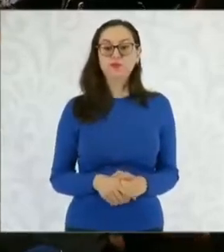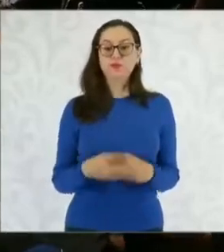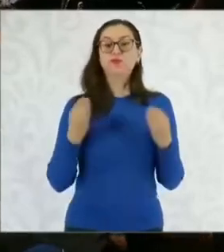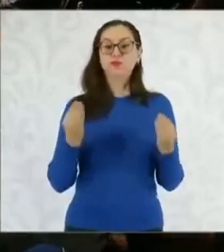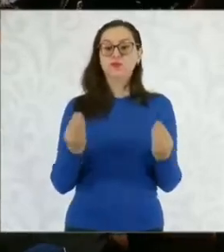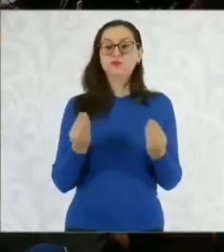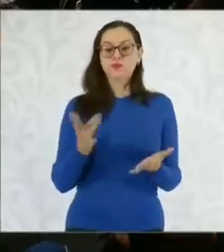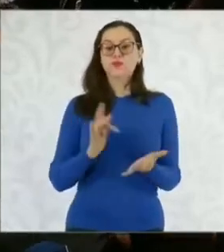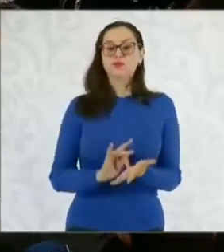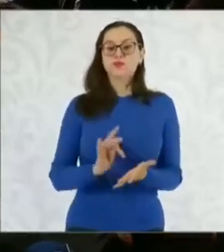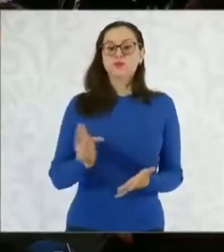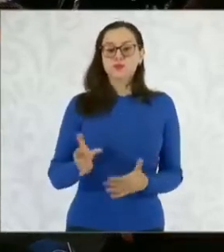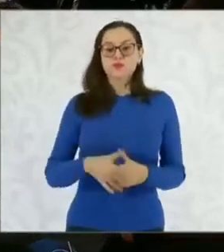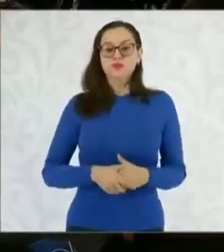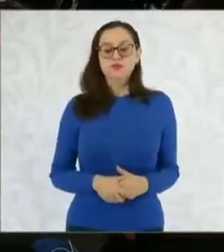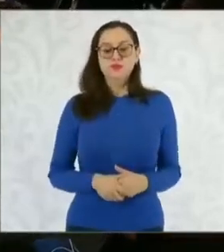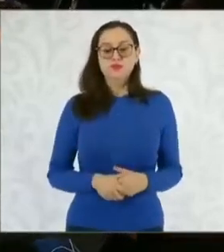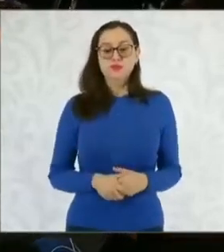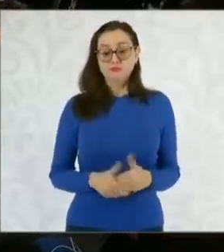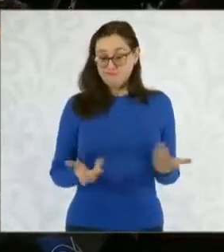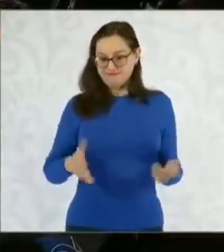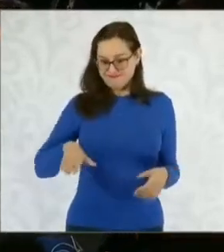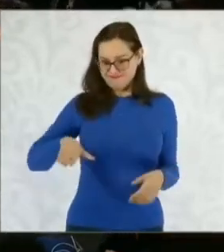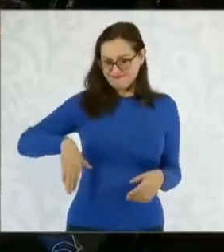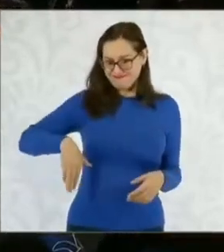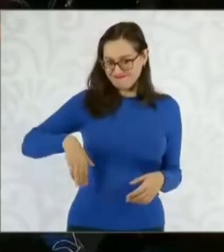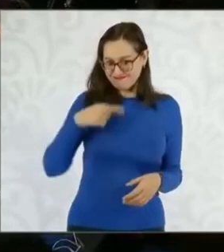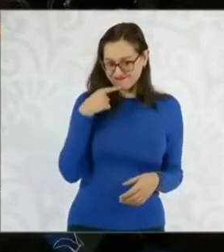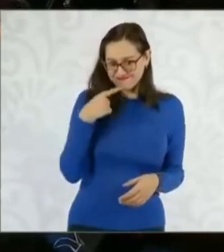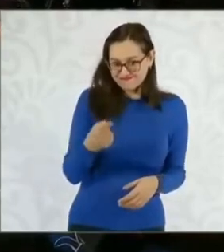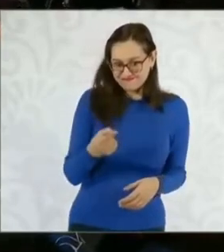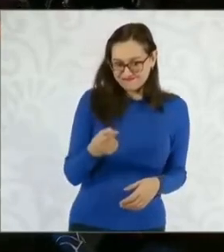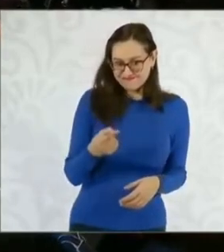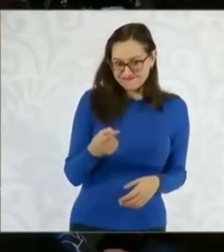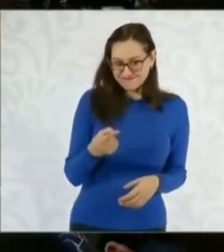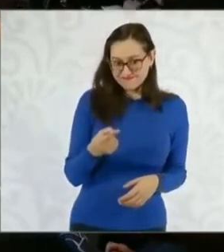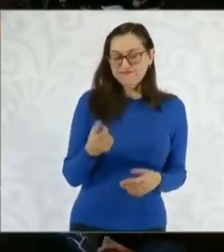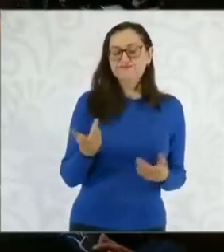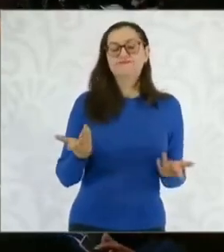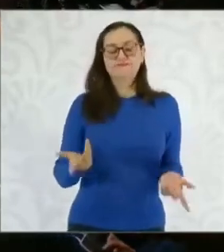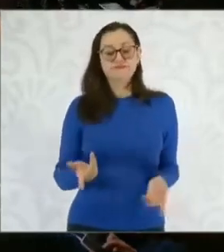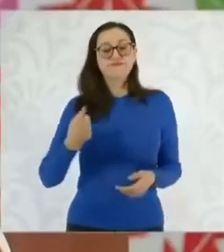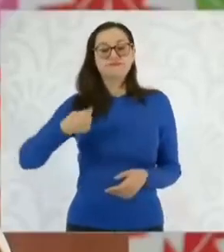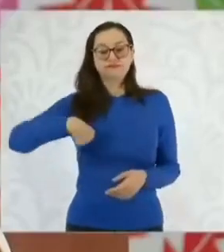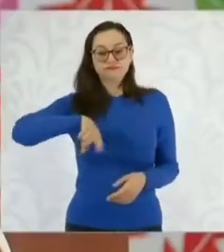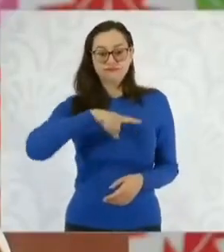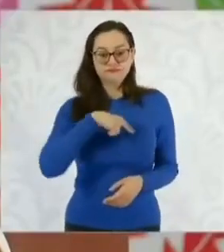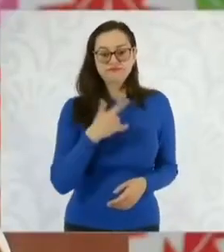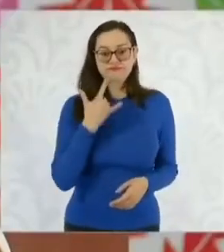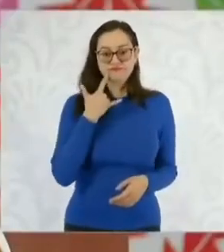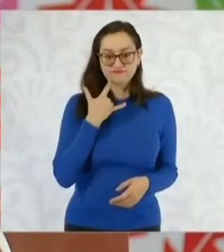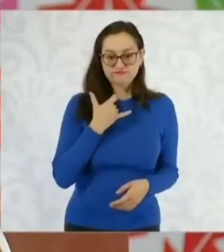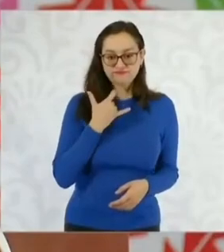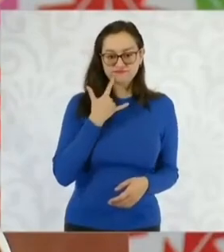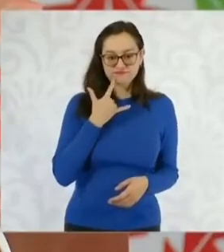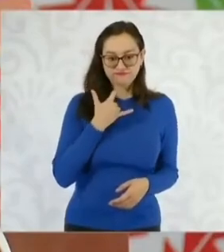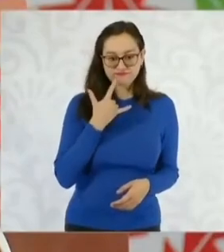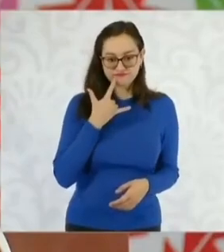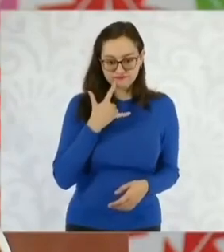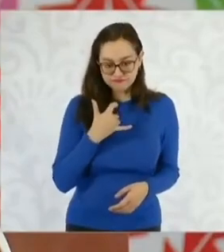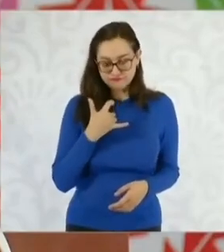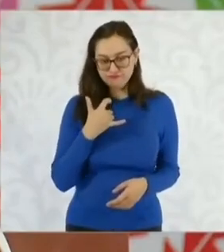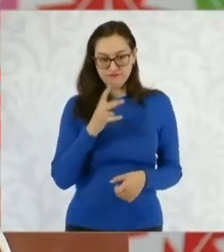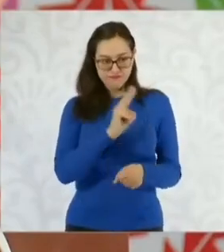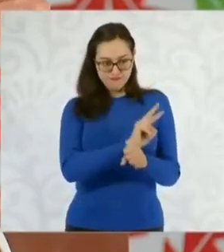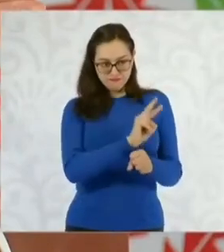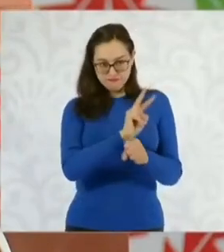Muchas gracias. Y sí, es justamente lo que comentábamos. Se ha hecho un esfuerzo enorme en toda la parte de